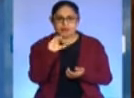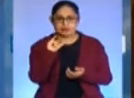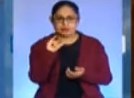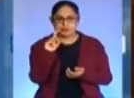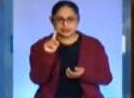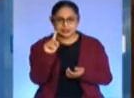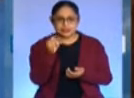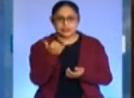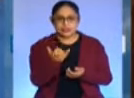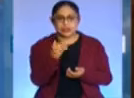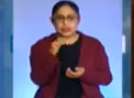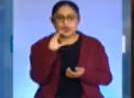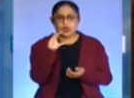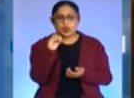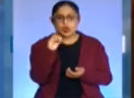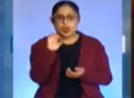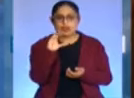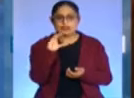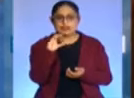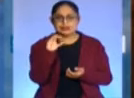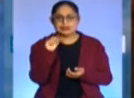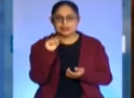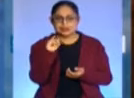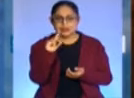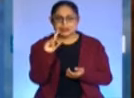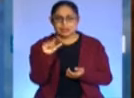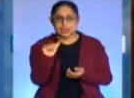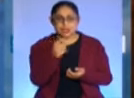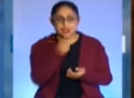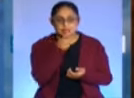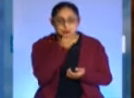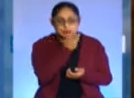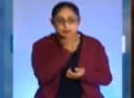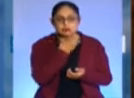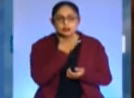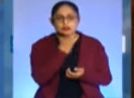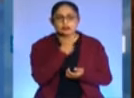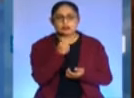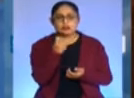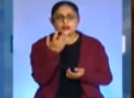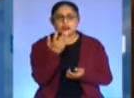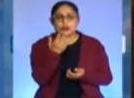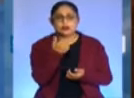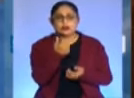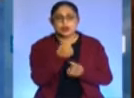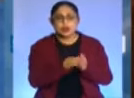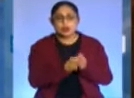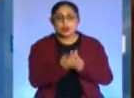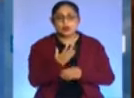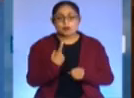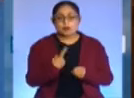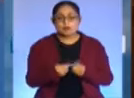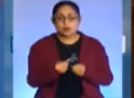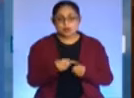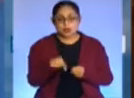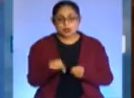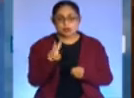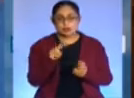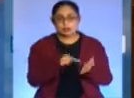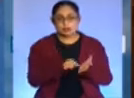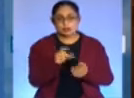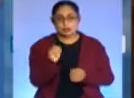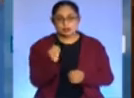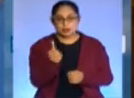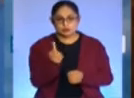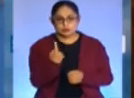Cuesida Michoacán, hasta este momento van 156 nuevos casos diagnosticados solamente